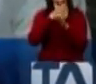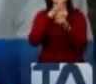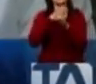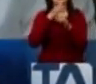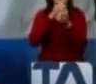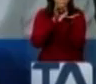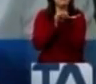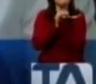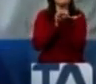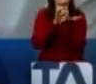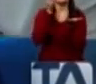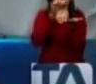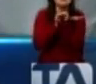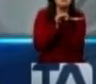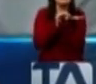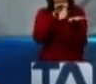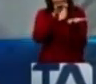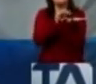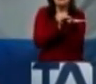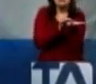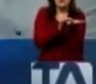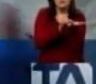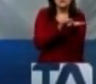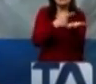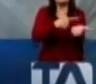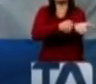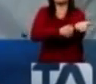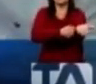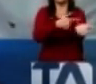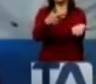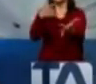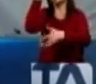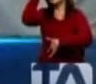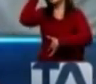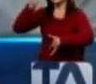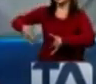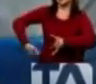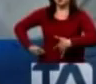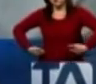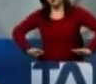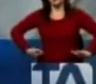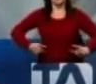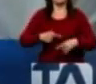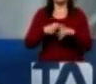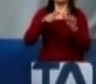de calcio debería tomar, porque si se exagera en calcio le afecta otras cosas, y si le faltó el fósforo le